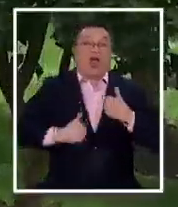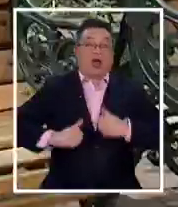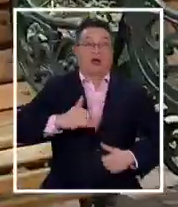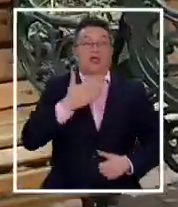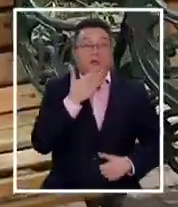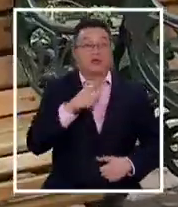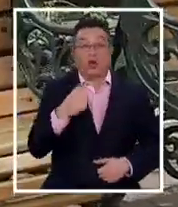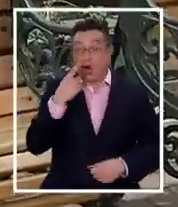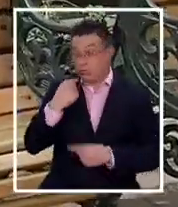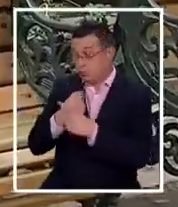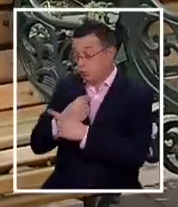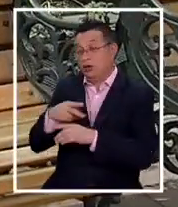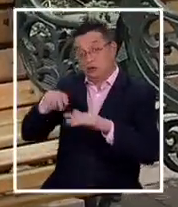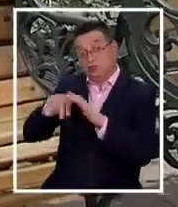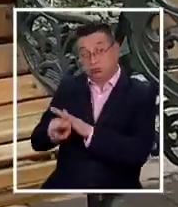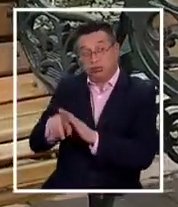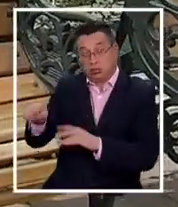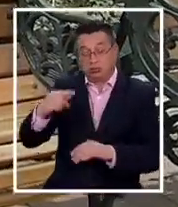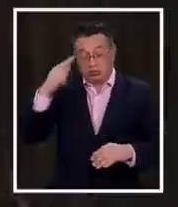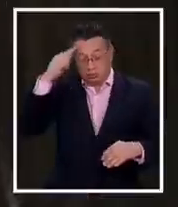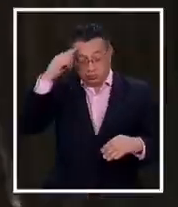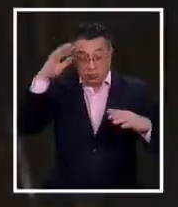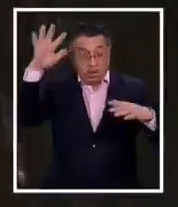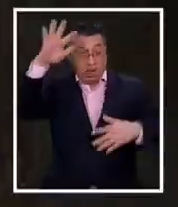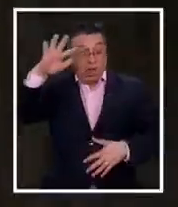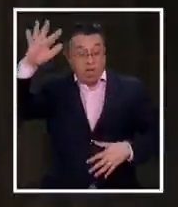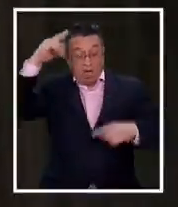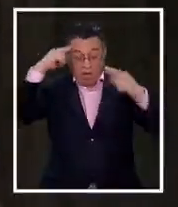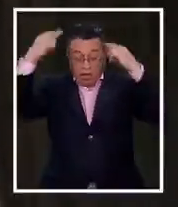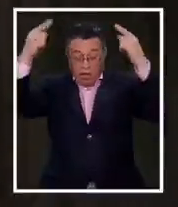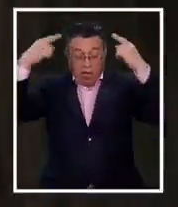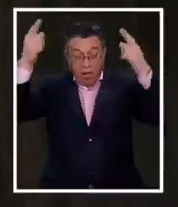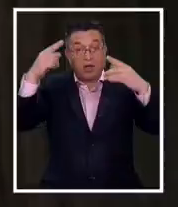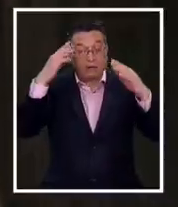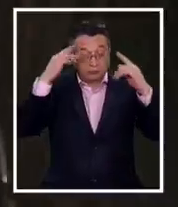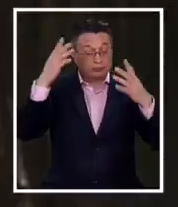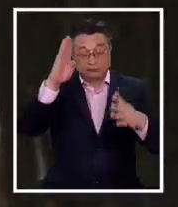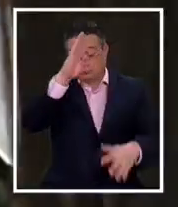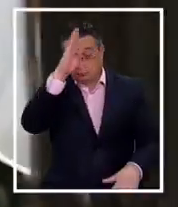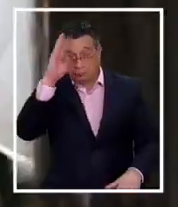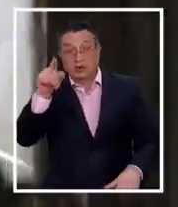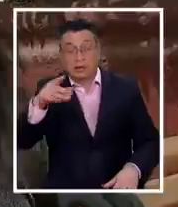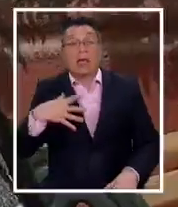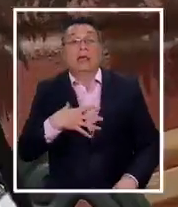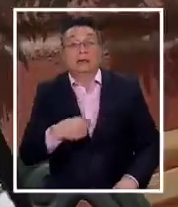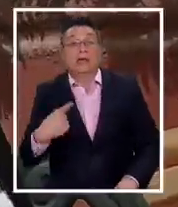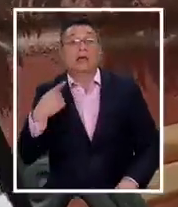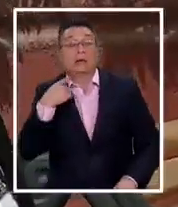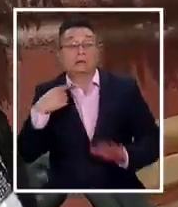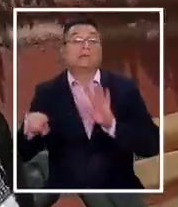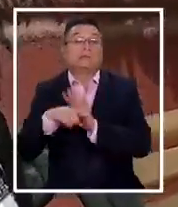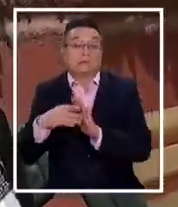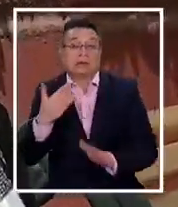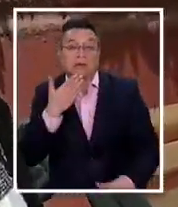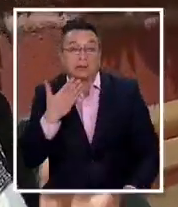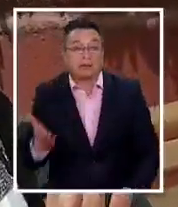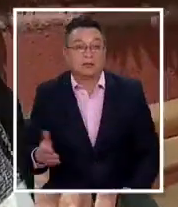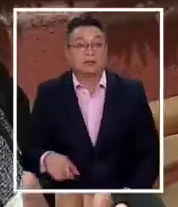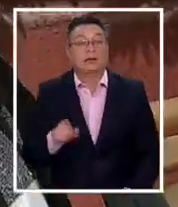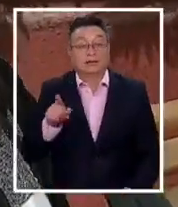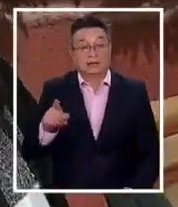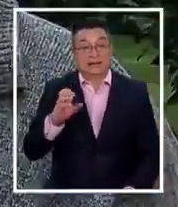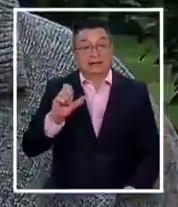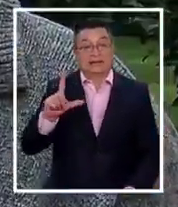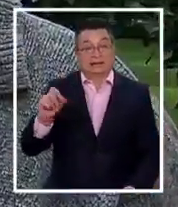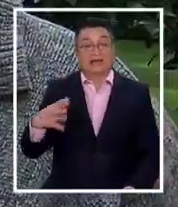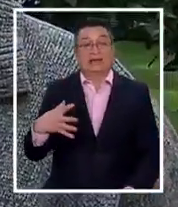estar intubado, ha padecido alucinaciones y estrés postraumático. Su hija también se vio afectada. Ella estuvo muy,